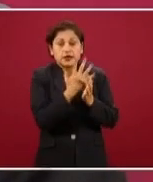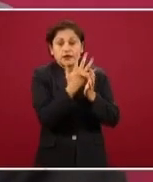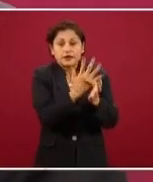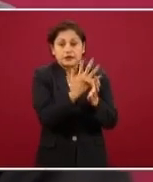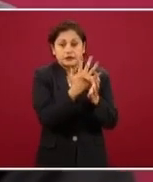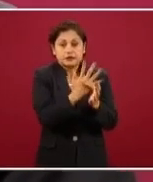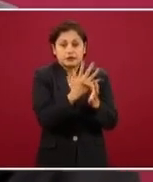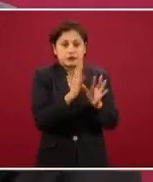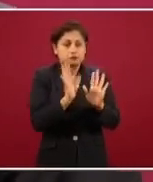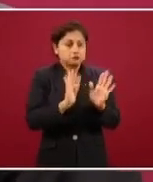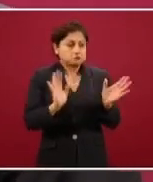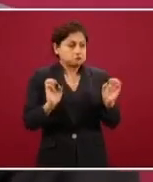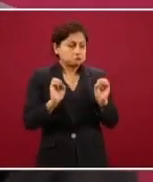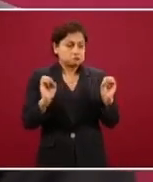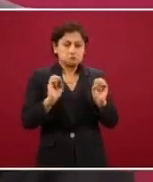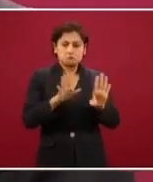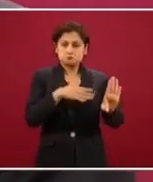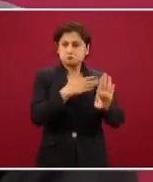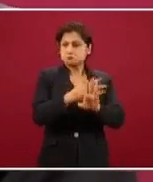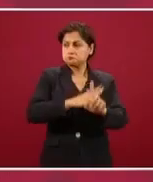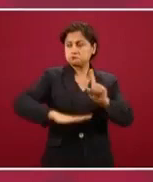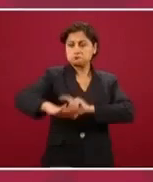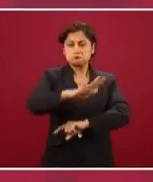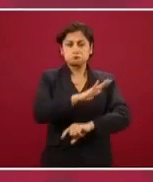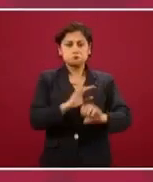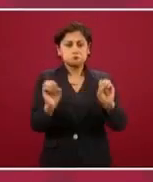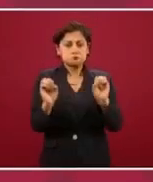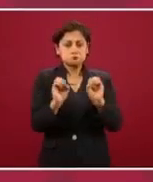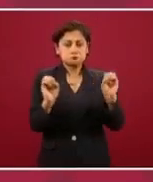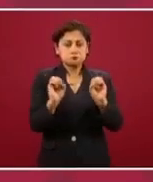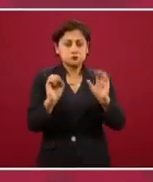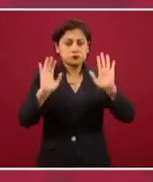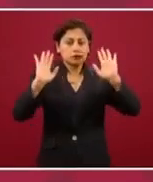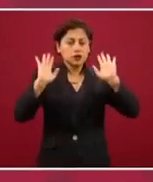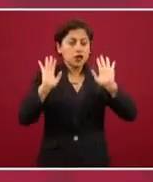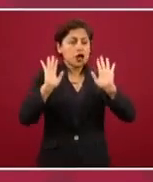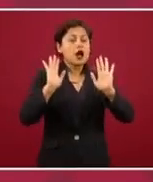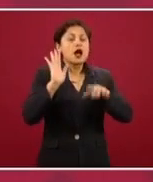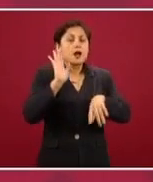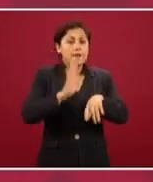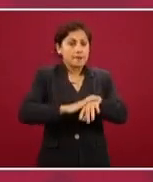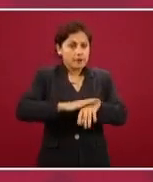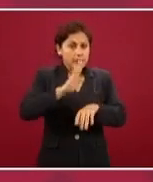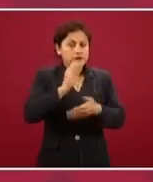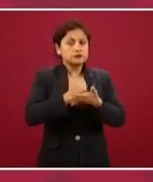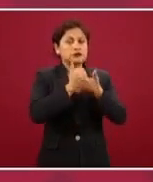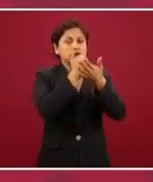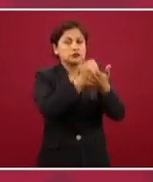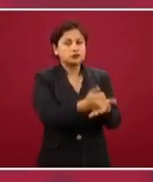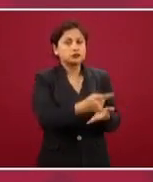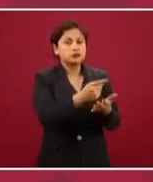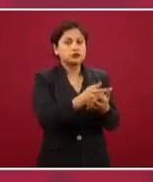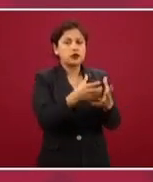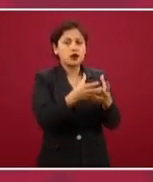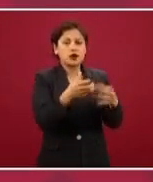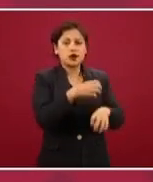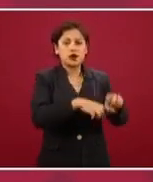no hay ninguna afectación, que es una inversión que va a generar empleos